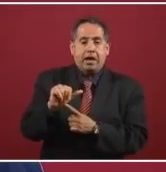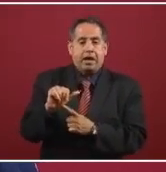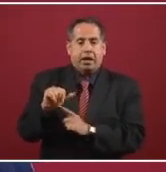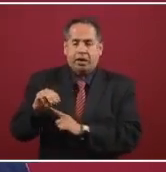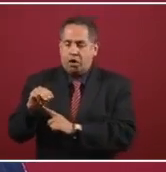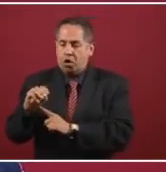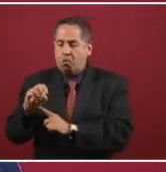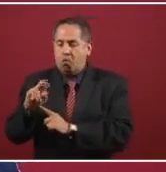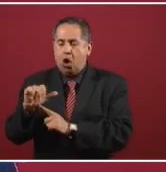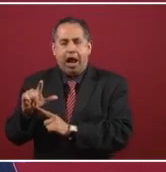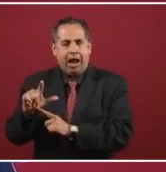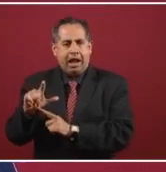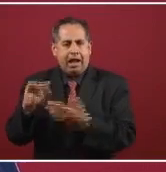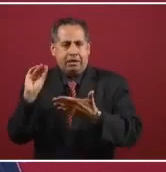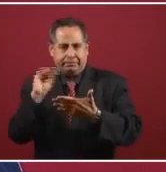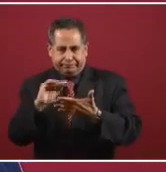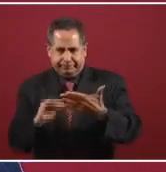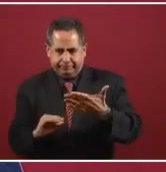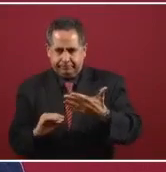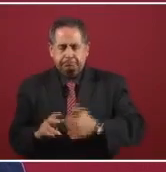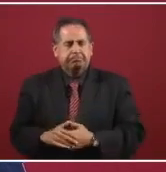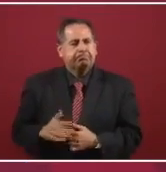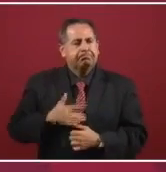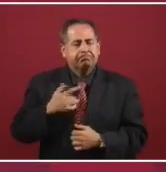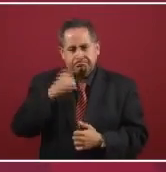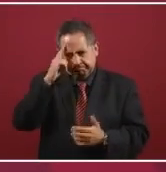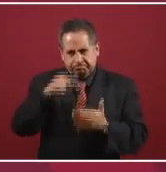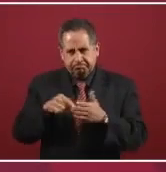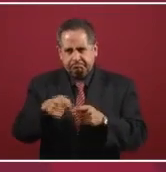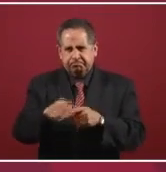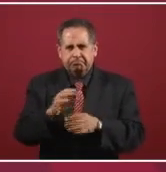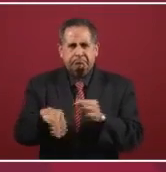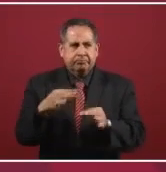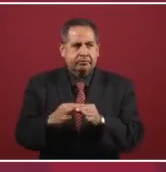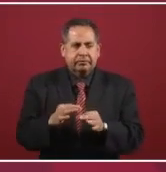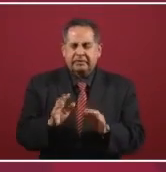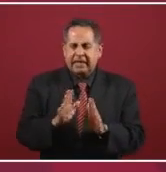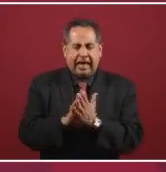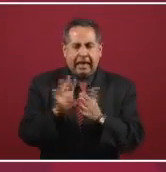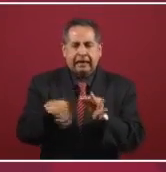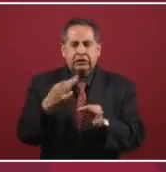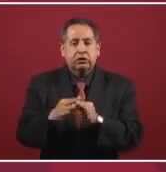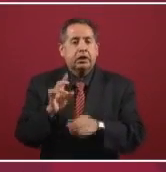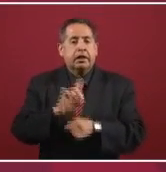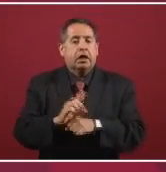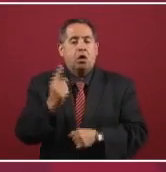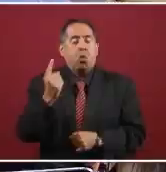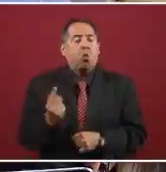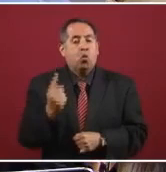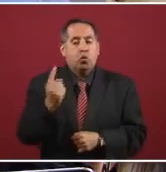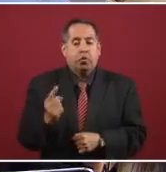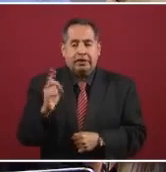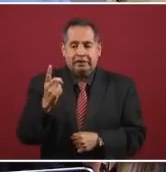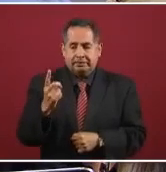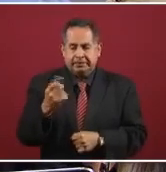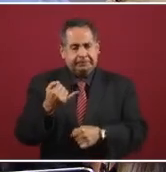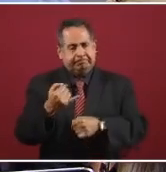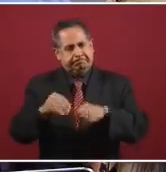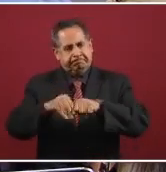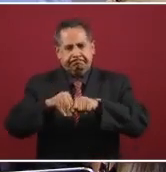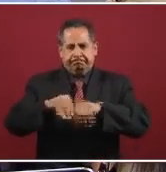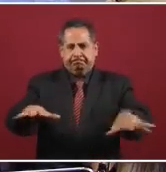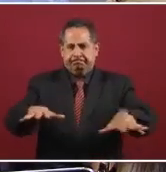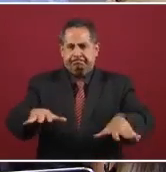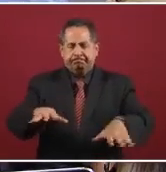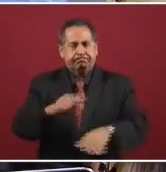Yo espero que esté para el día primero de diciembre,